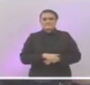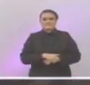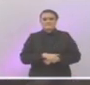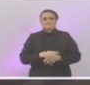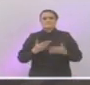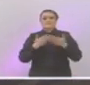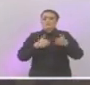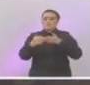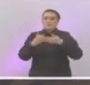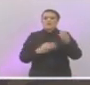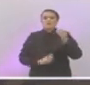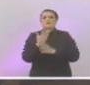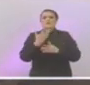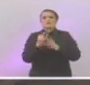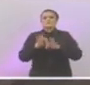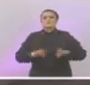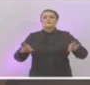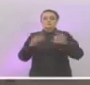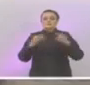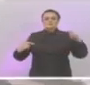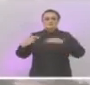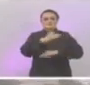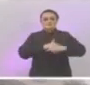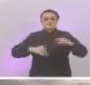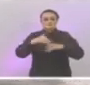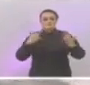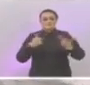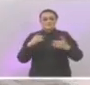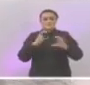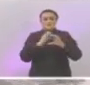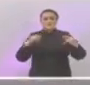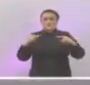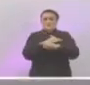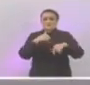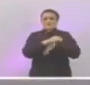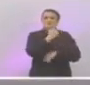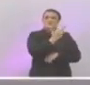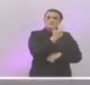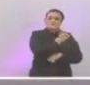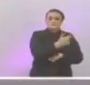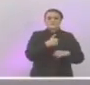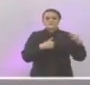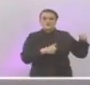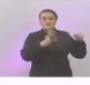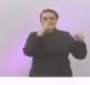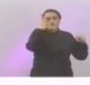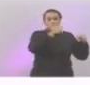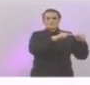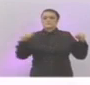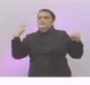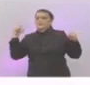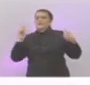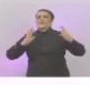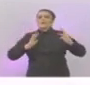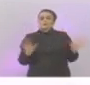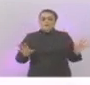La modernización de nuestra principal vía de comunicación terrestre, la carretera 57, en sus tramos San Luis-Querétaro, que ya